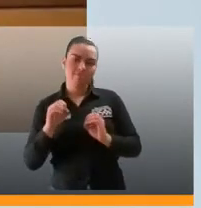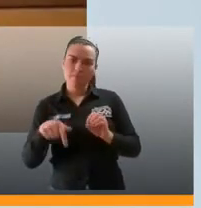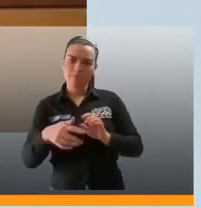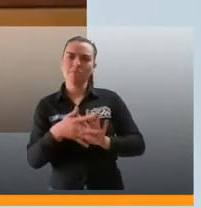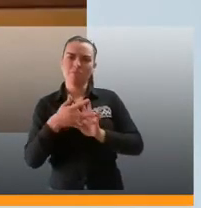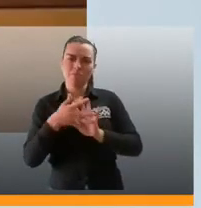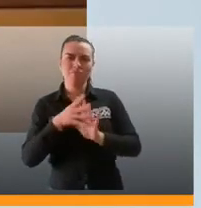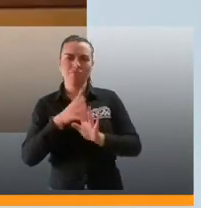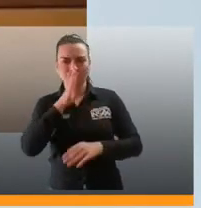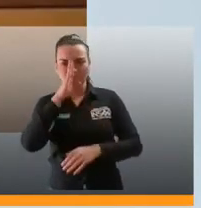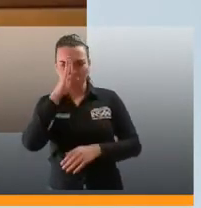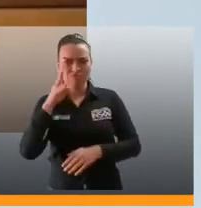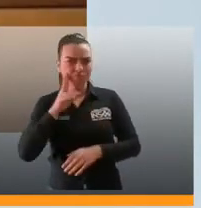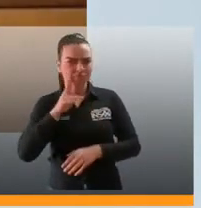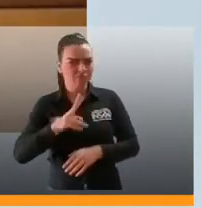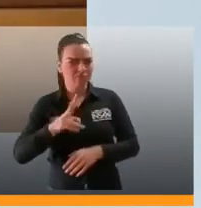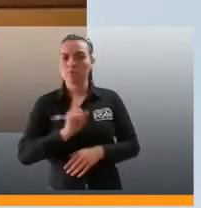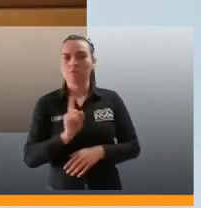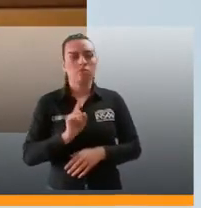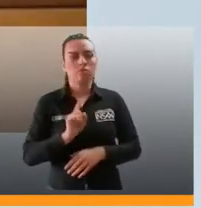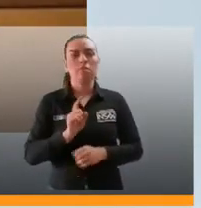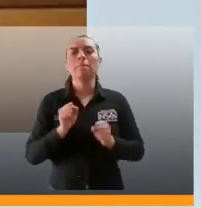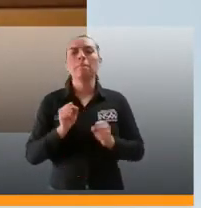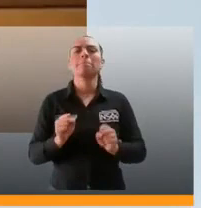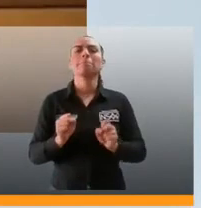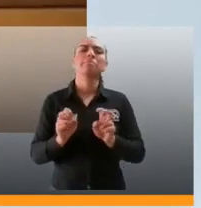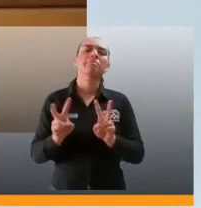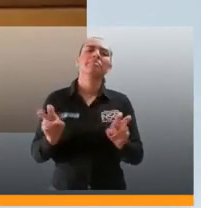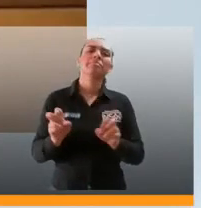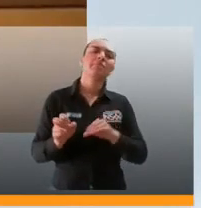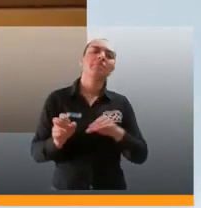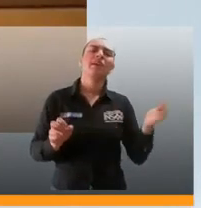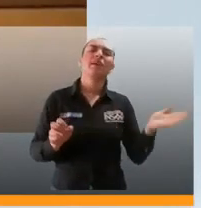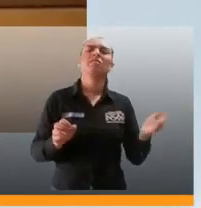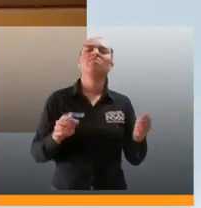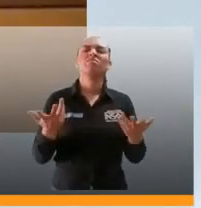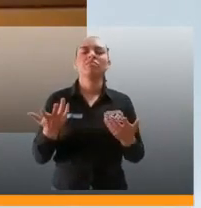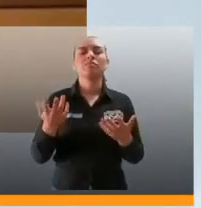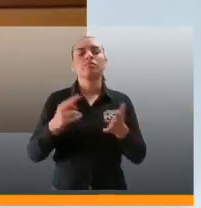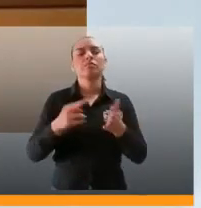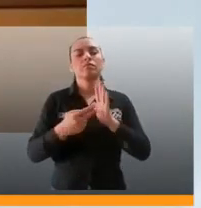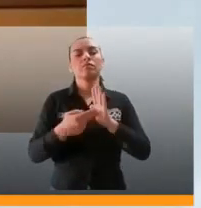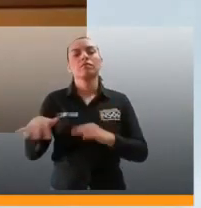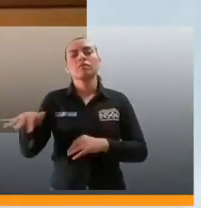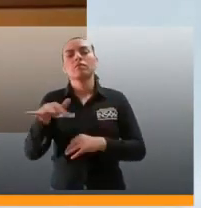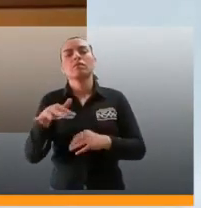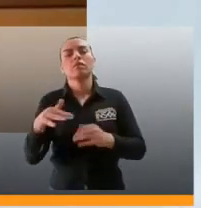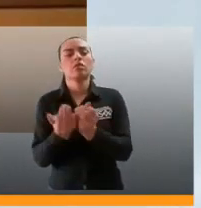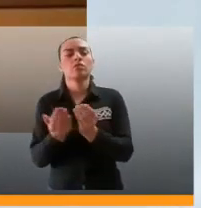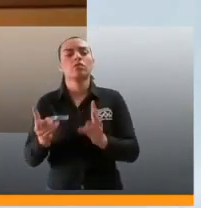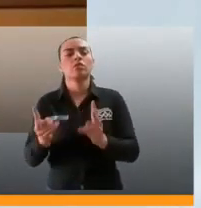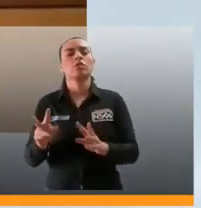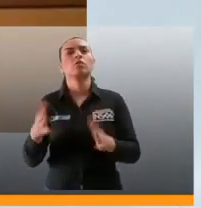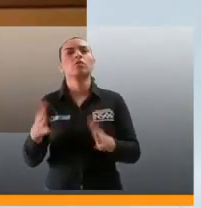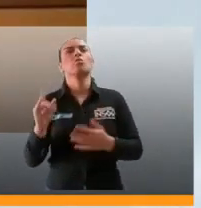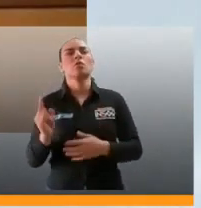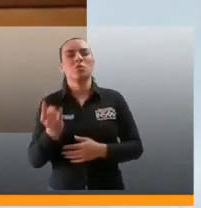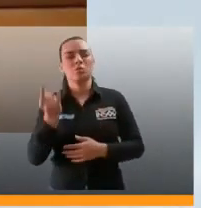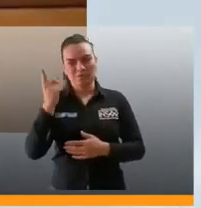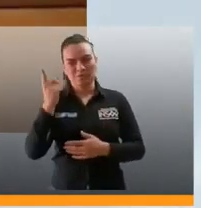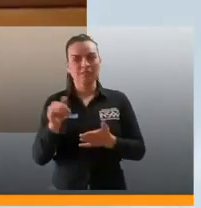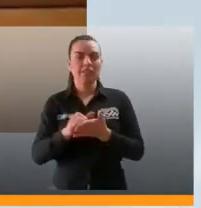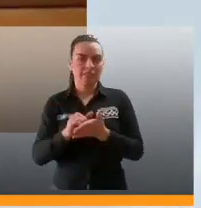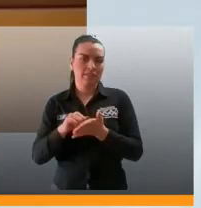más un ejercicio de percepción de cómo veían los estudiantes, que nos servía de retroalimentación para emprender